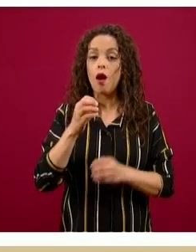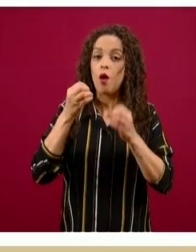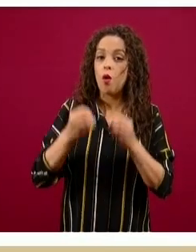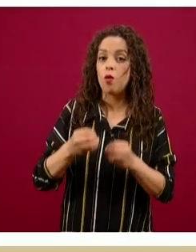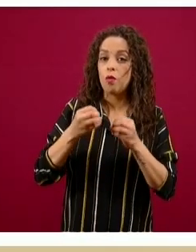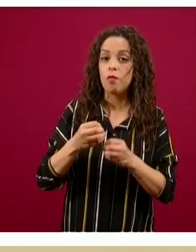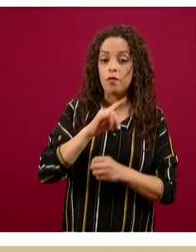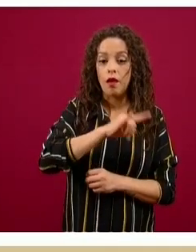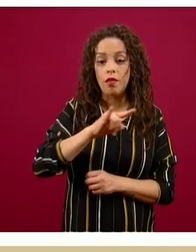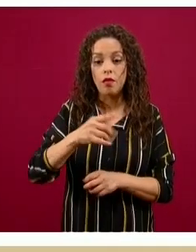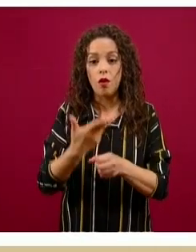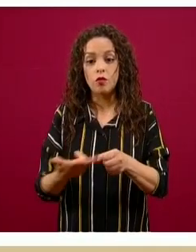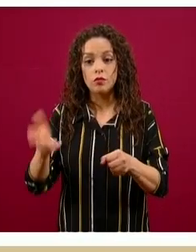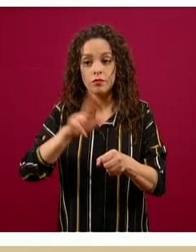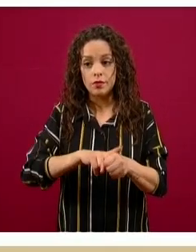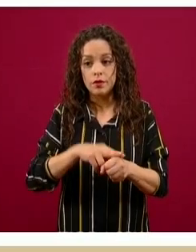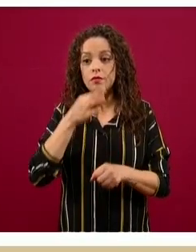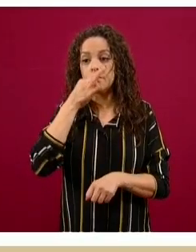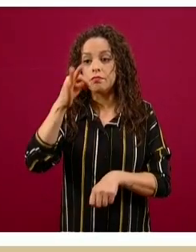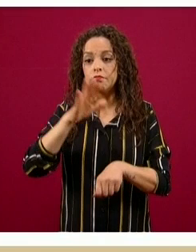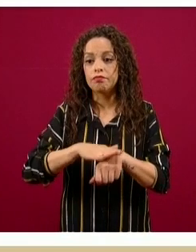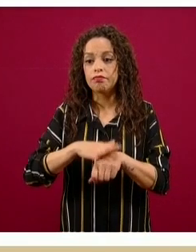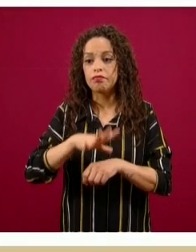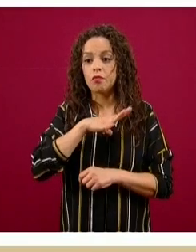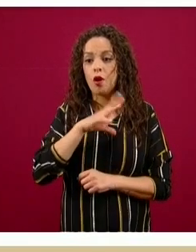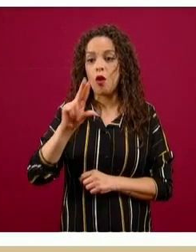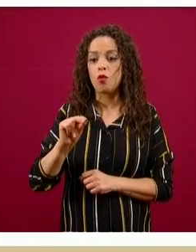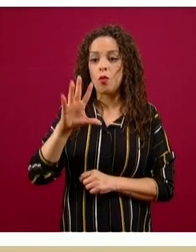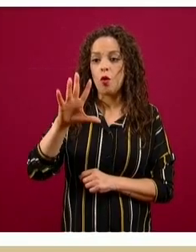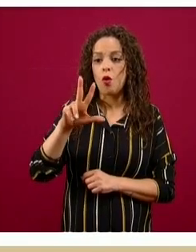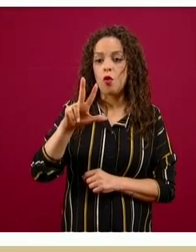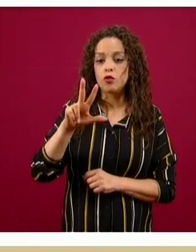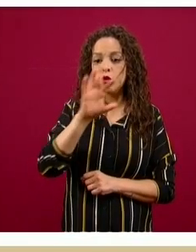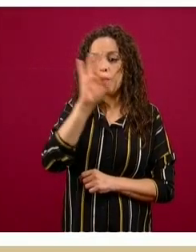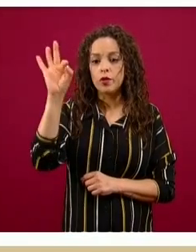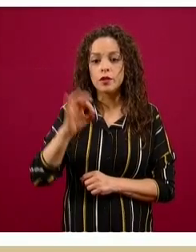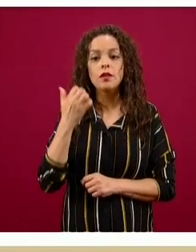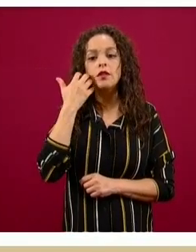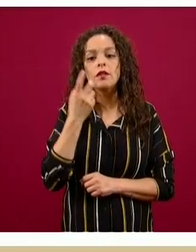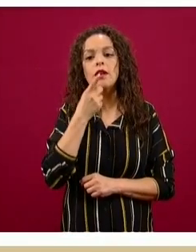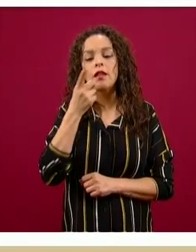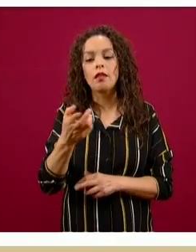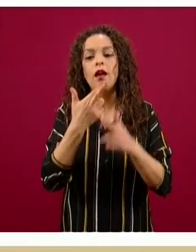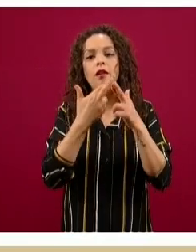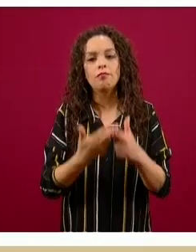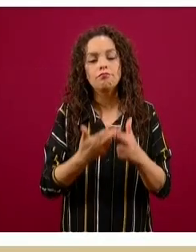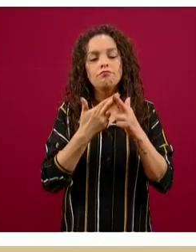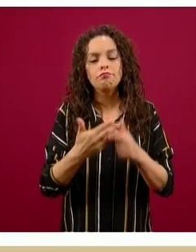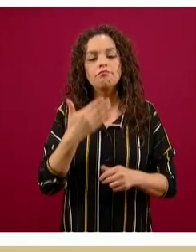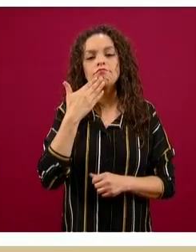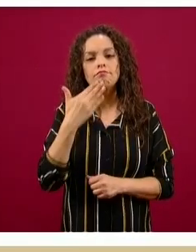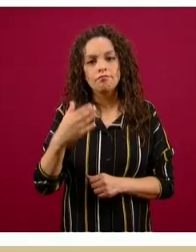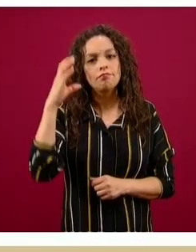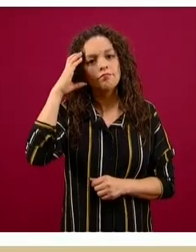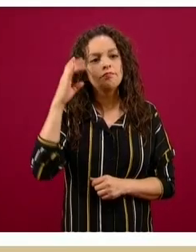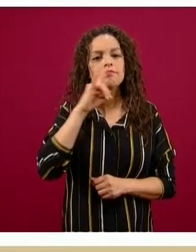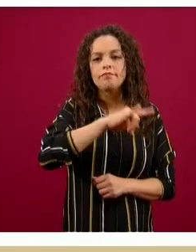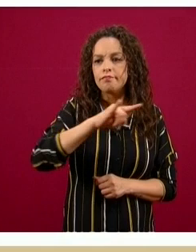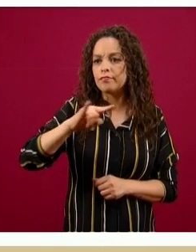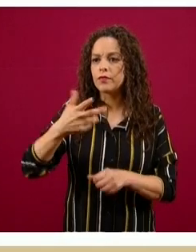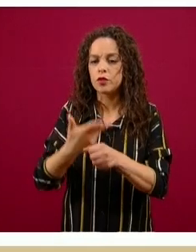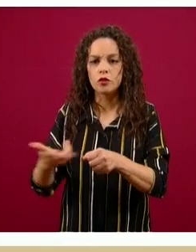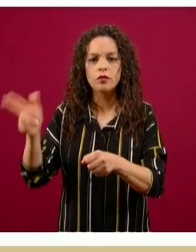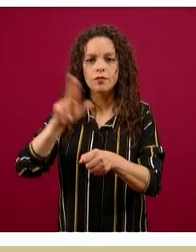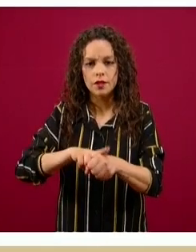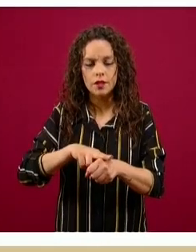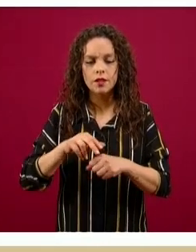fue nuevamente del 98%, lo cual nos da una muy buena señal. Aquí vemos que la ocupación